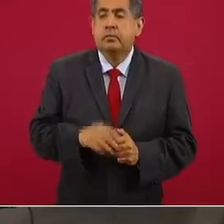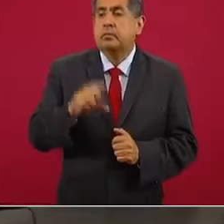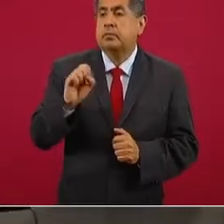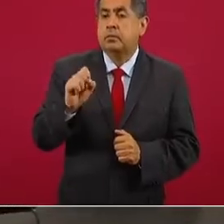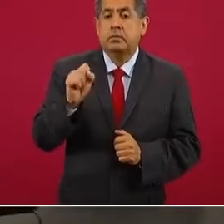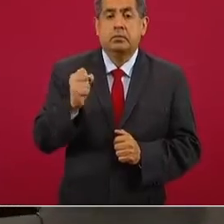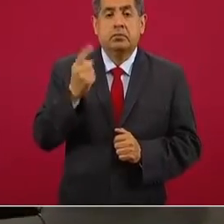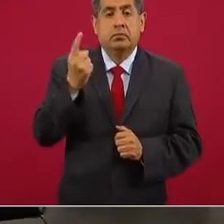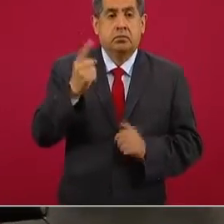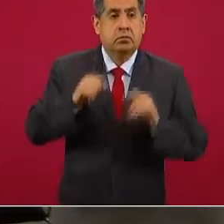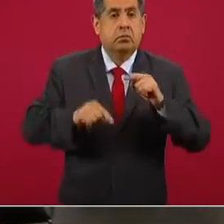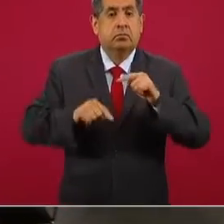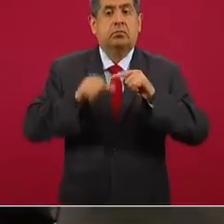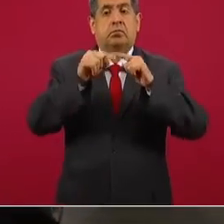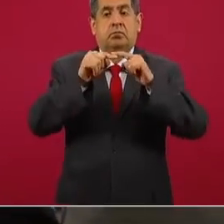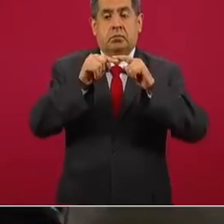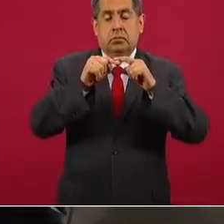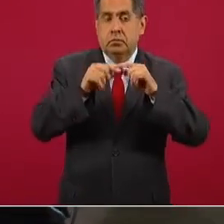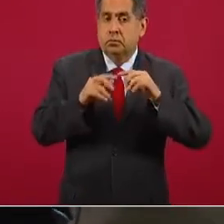61